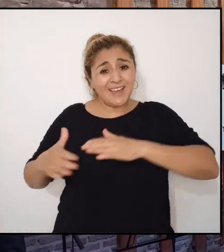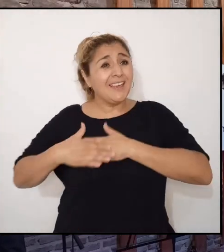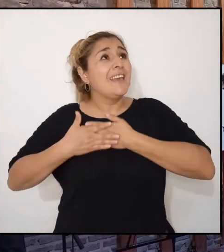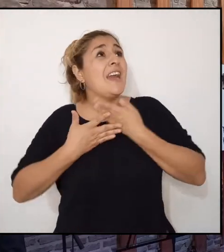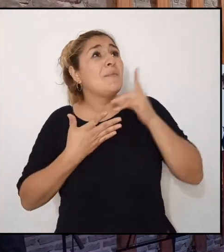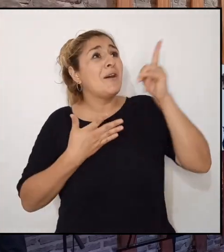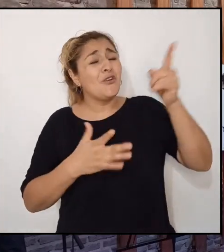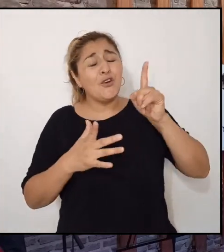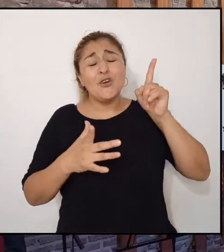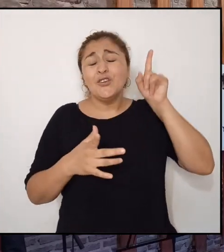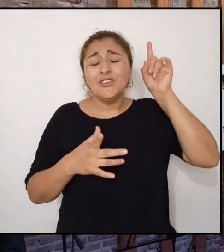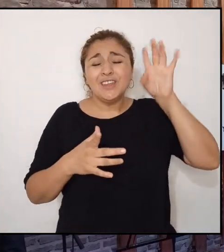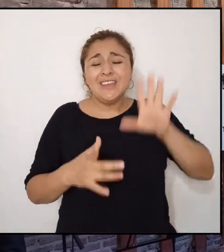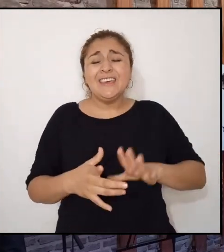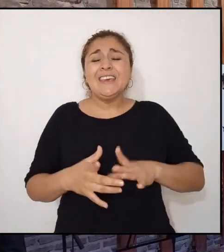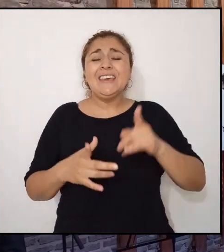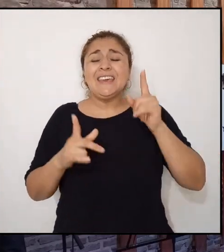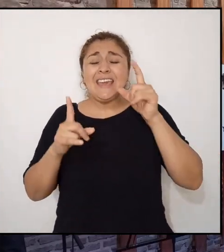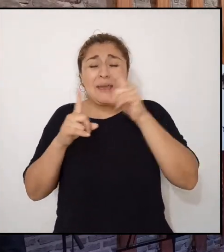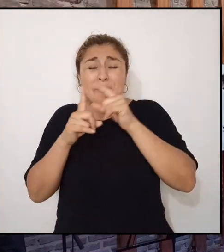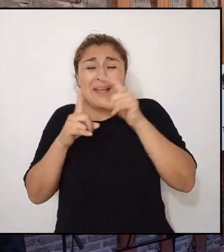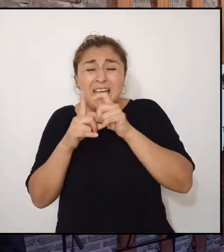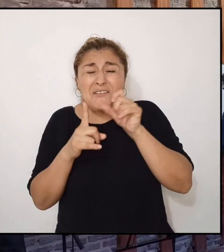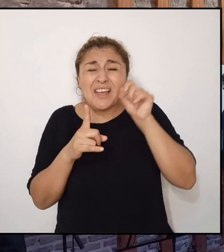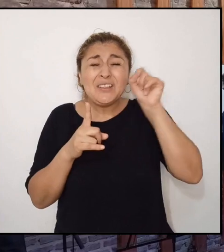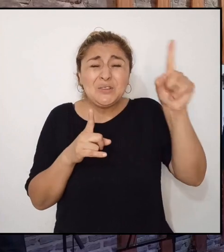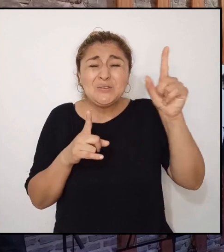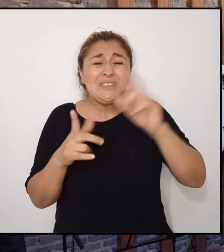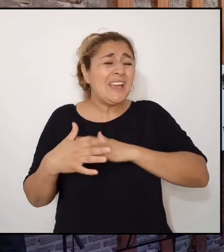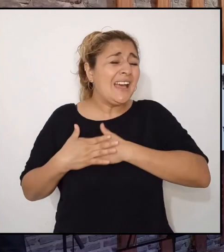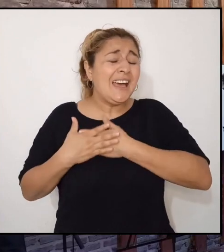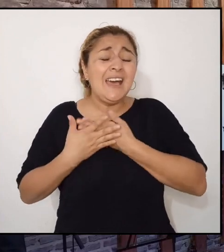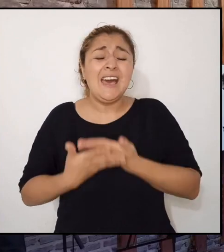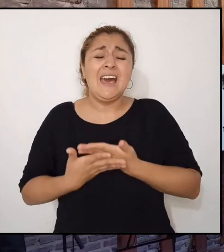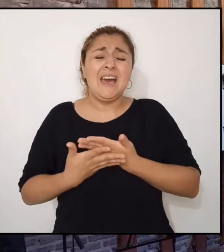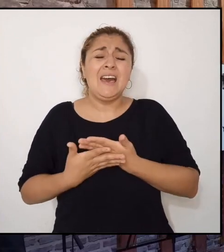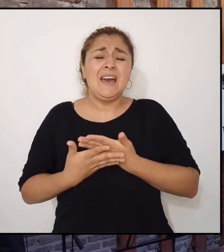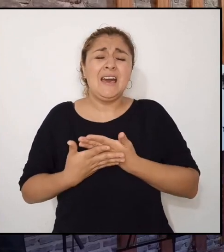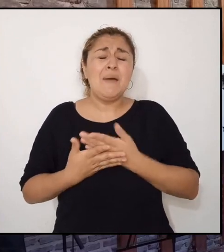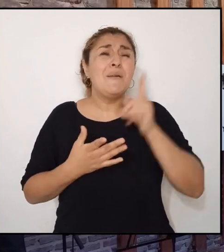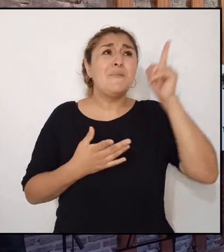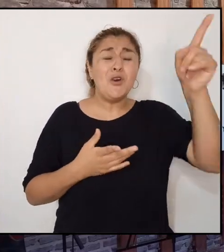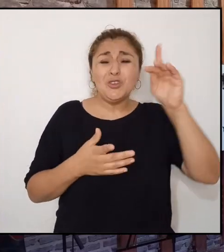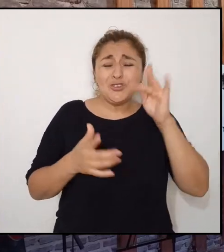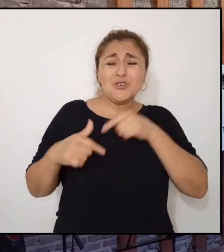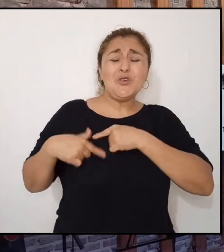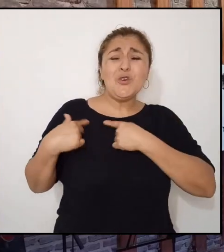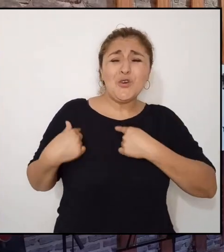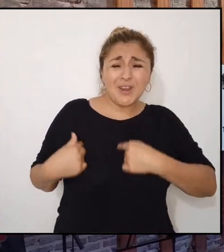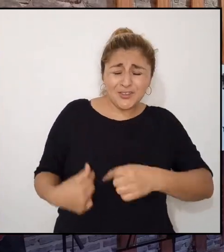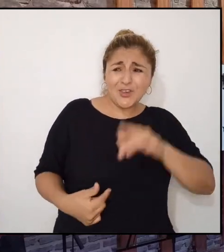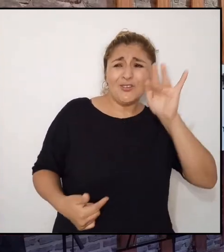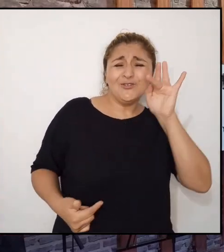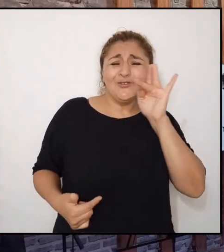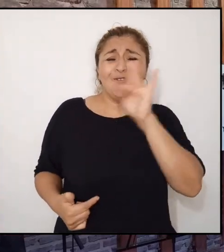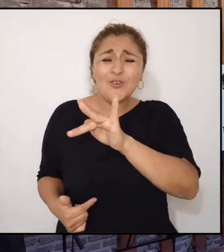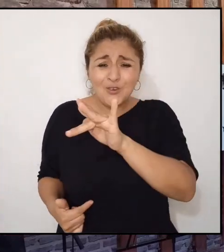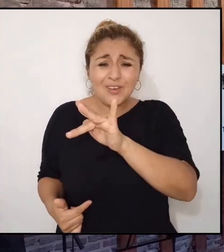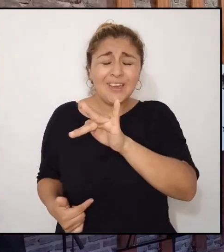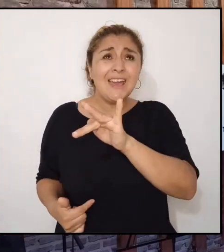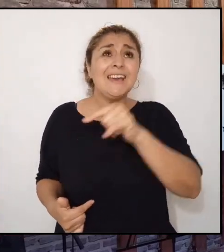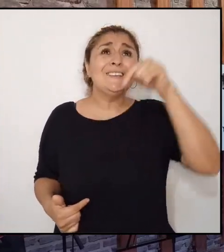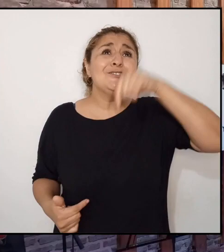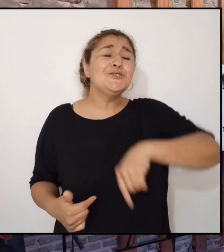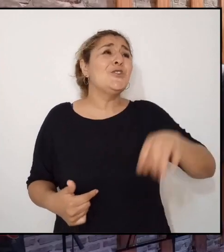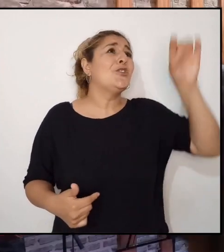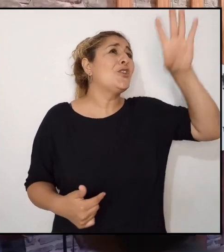a ti, Señor, que aumente, Señor, ese fuego, ese ardor en el corazón. Padre eterno, maravilloso Dios, yo te ruego